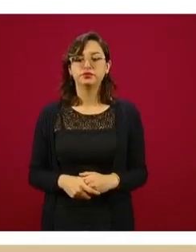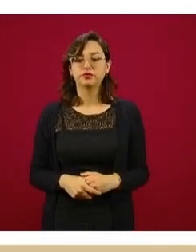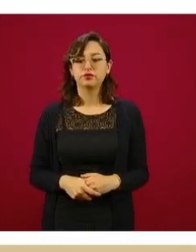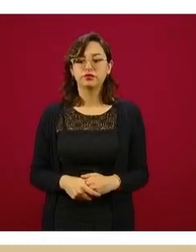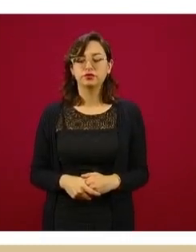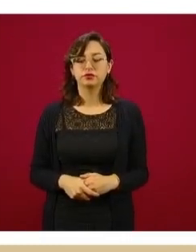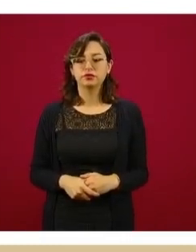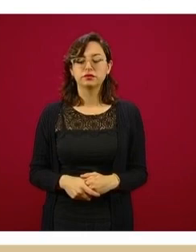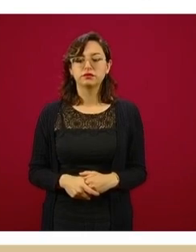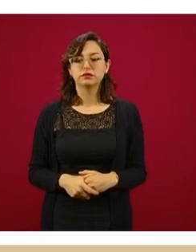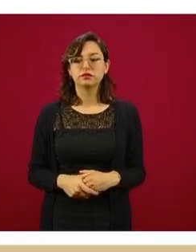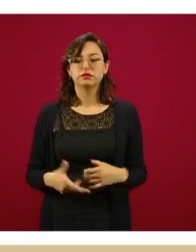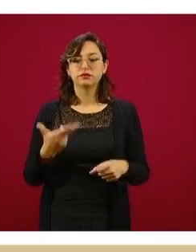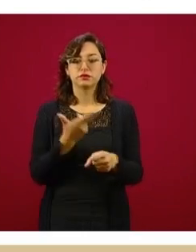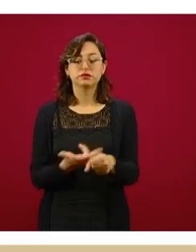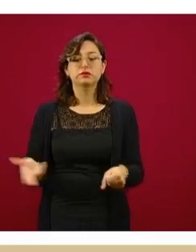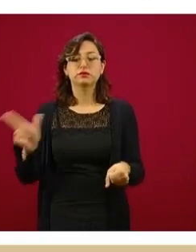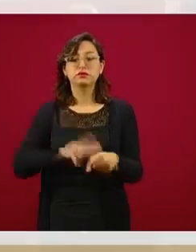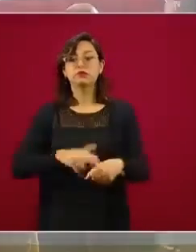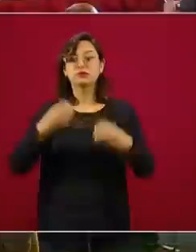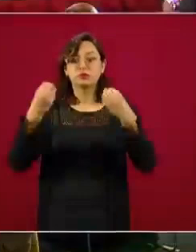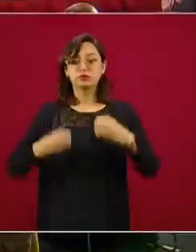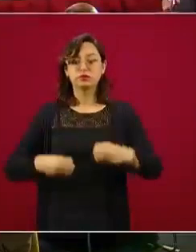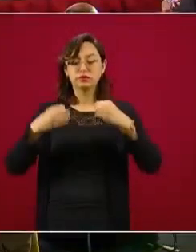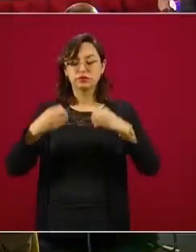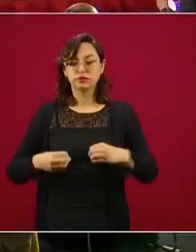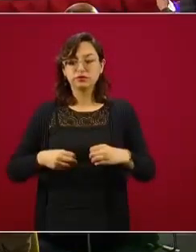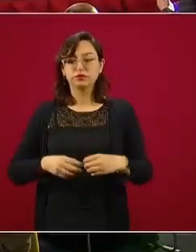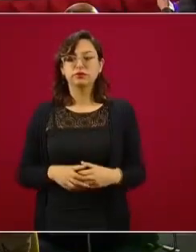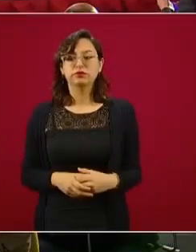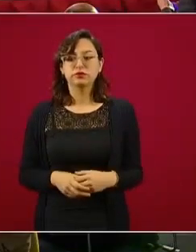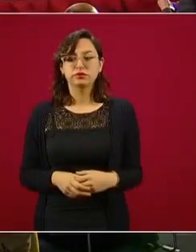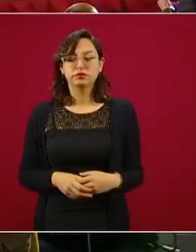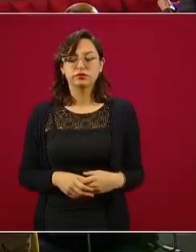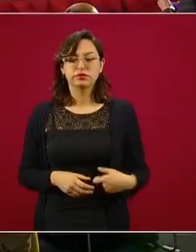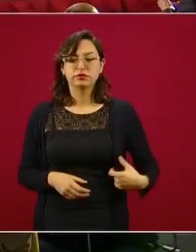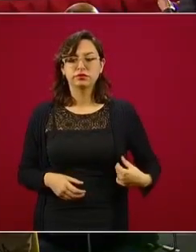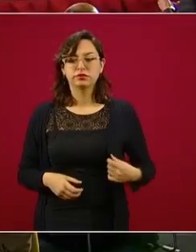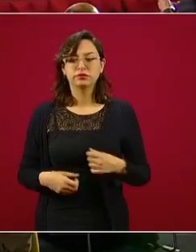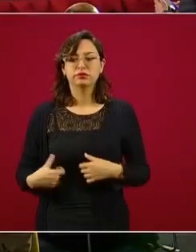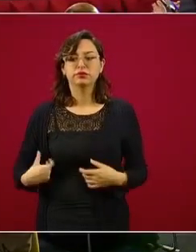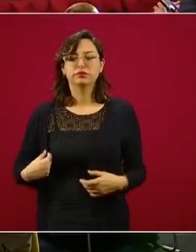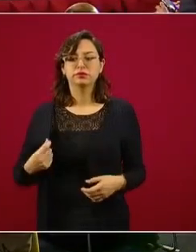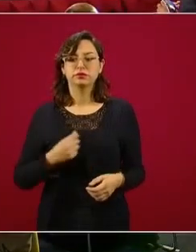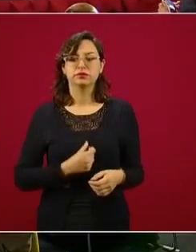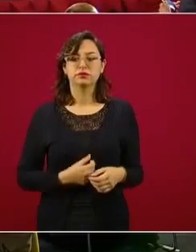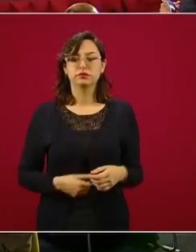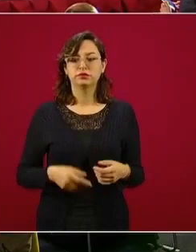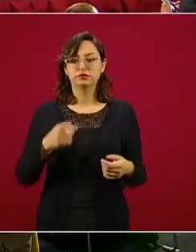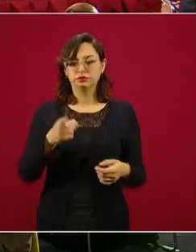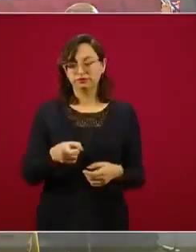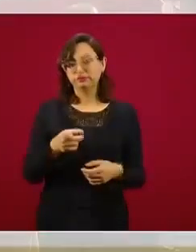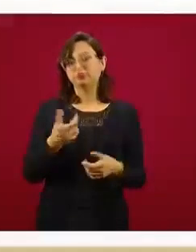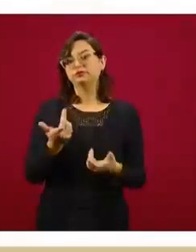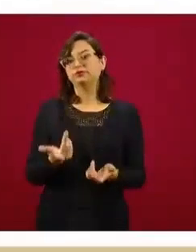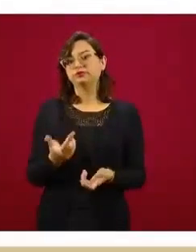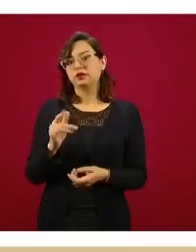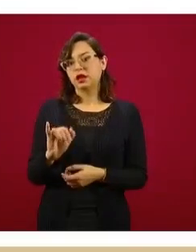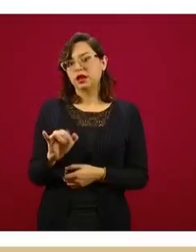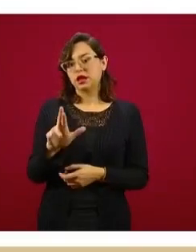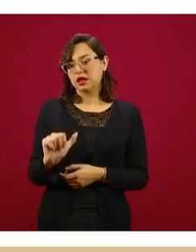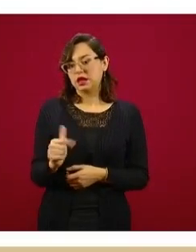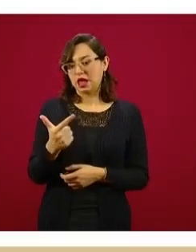ocupación hospitalaria, finalmente, tenemos que de los hospitales que han sido designados para la atención de infección respiratoria aguda